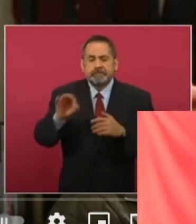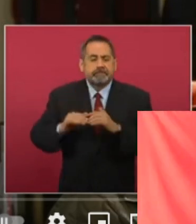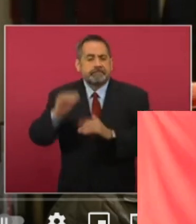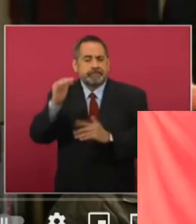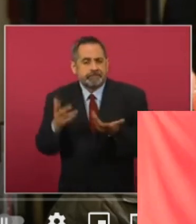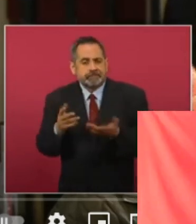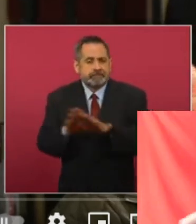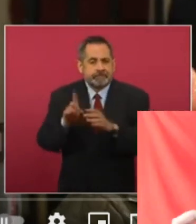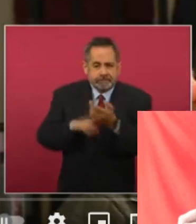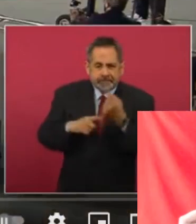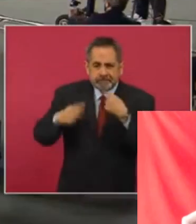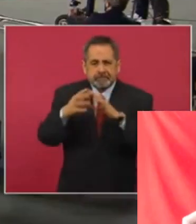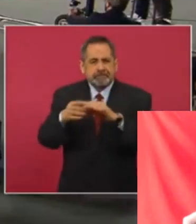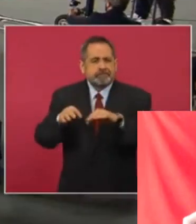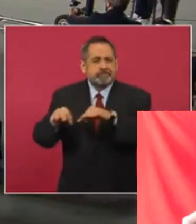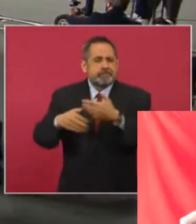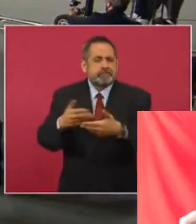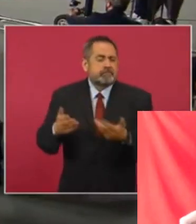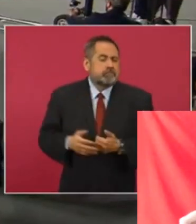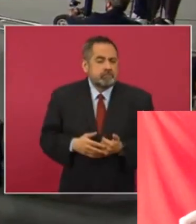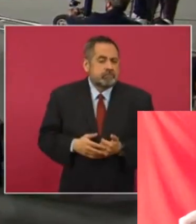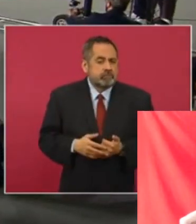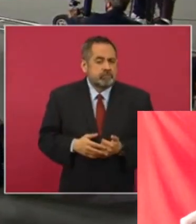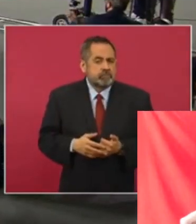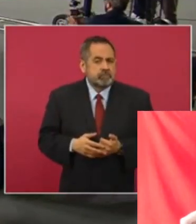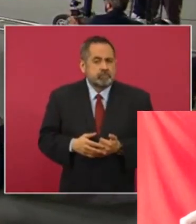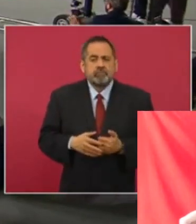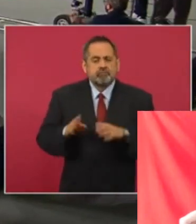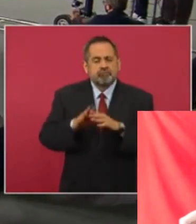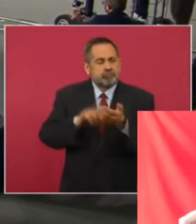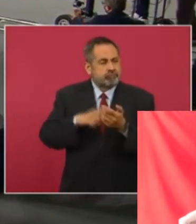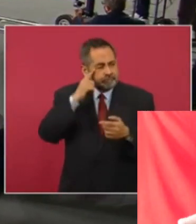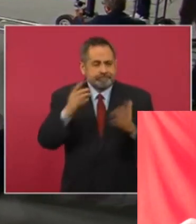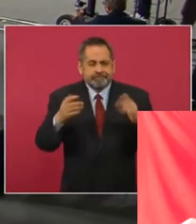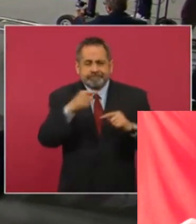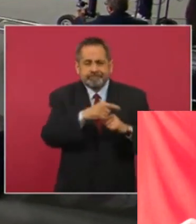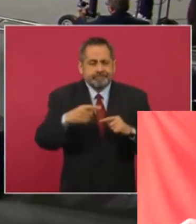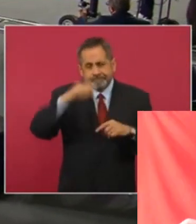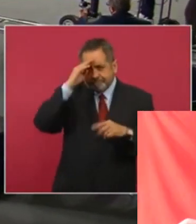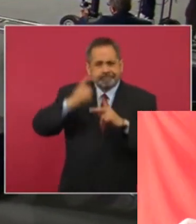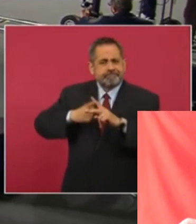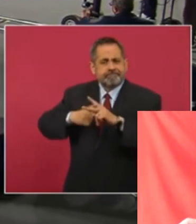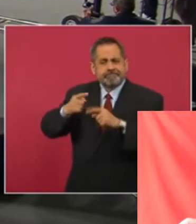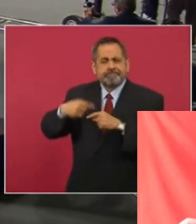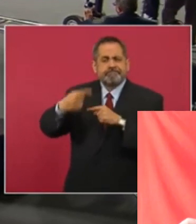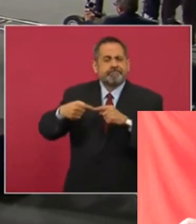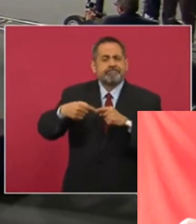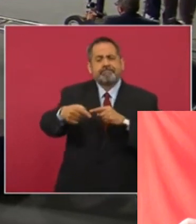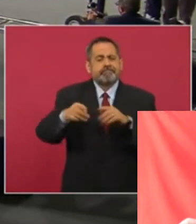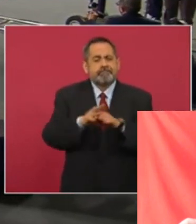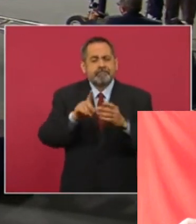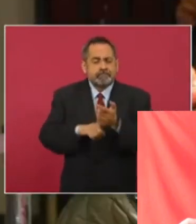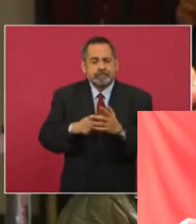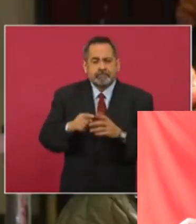Aumento económico, generación de empleos. Esto considerando también lo de la inflación, las proyecciones que se tienen de pues más del